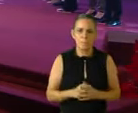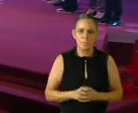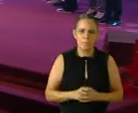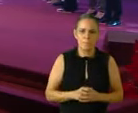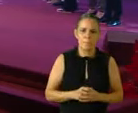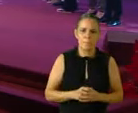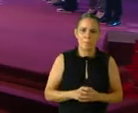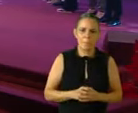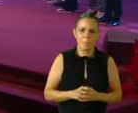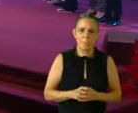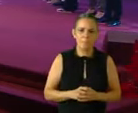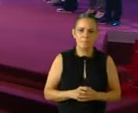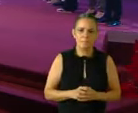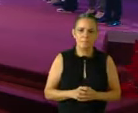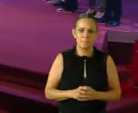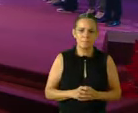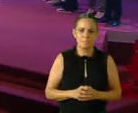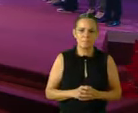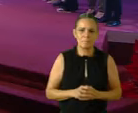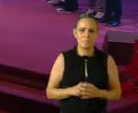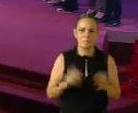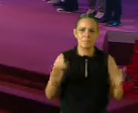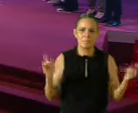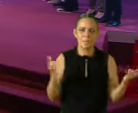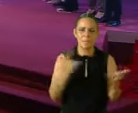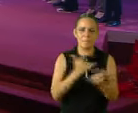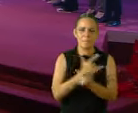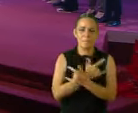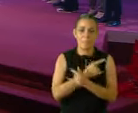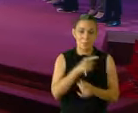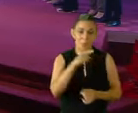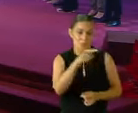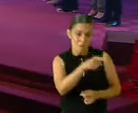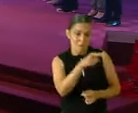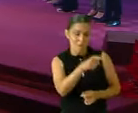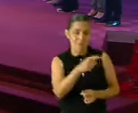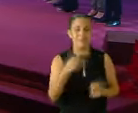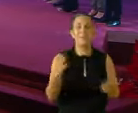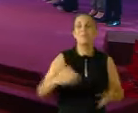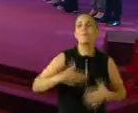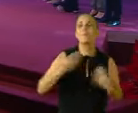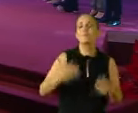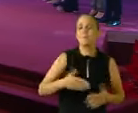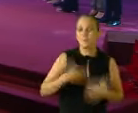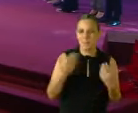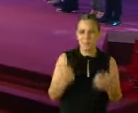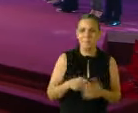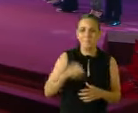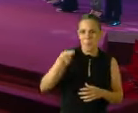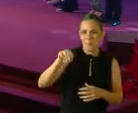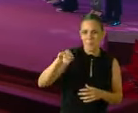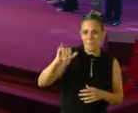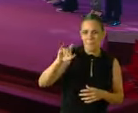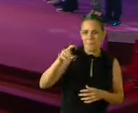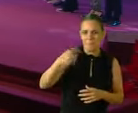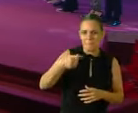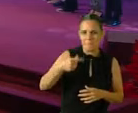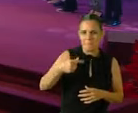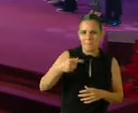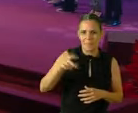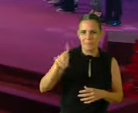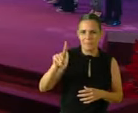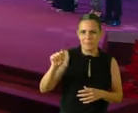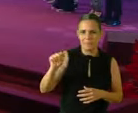¿verdad? Amada, esta muchacha se gozó también allí, tremendo. Migdalia, gracias. Bueno, si no hay más fotos porque